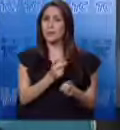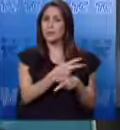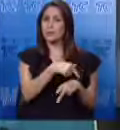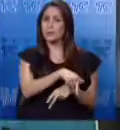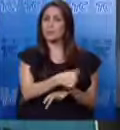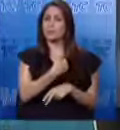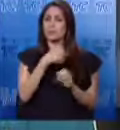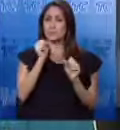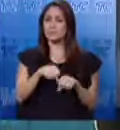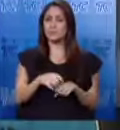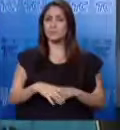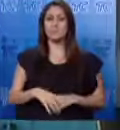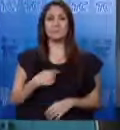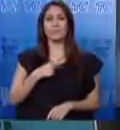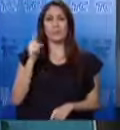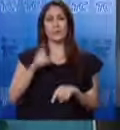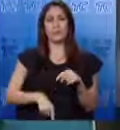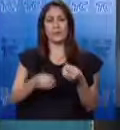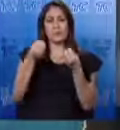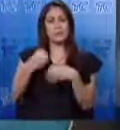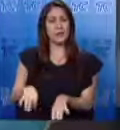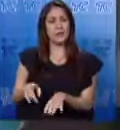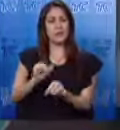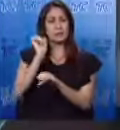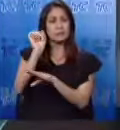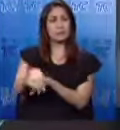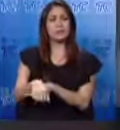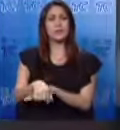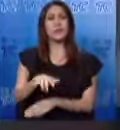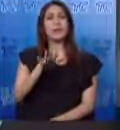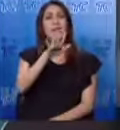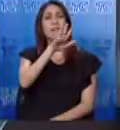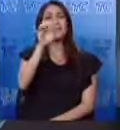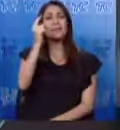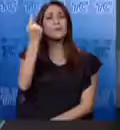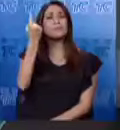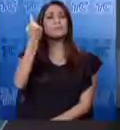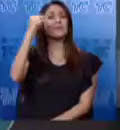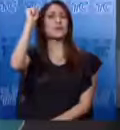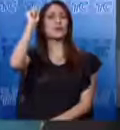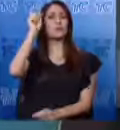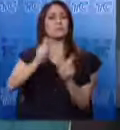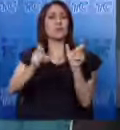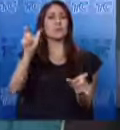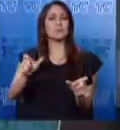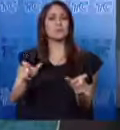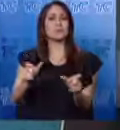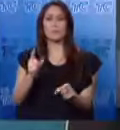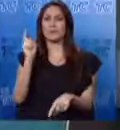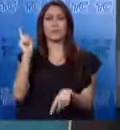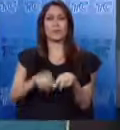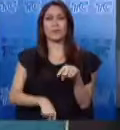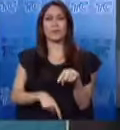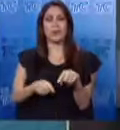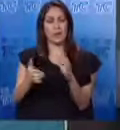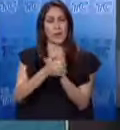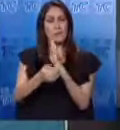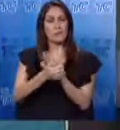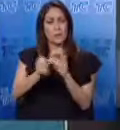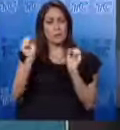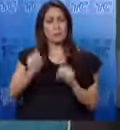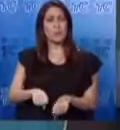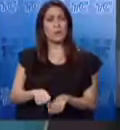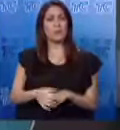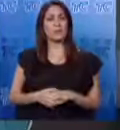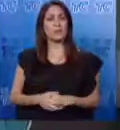no podemos desperdiciar ese mercado de 500 millones de personas con alta capacidad de